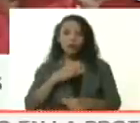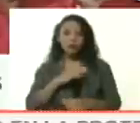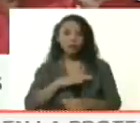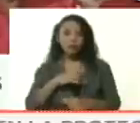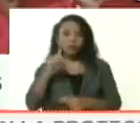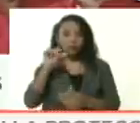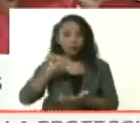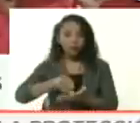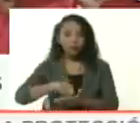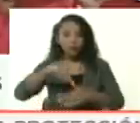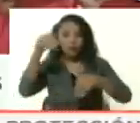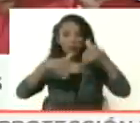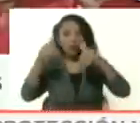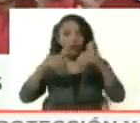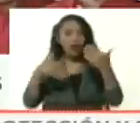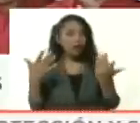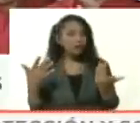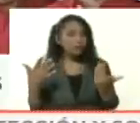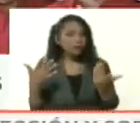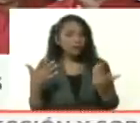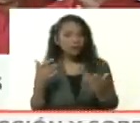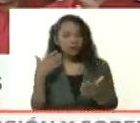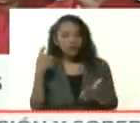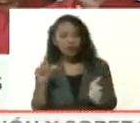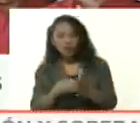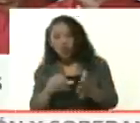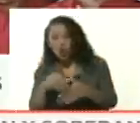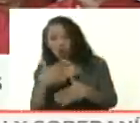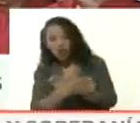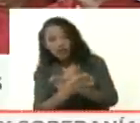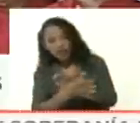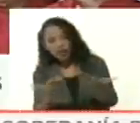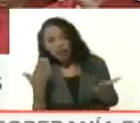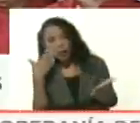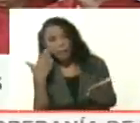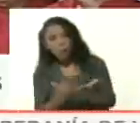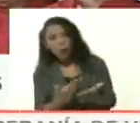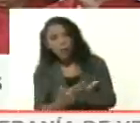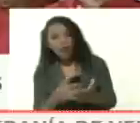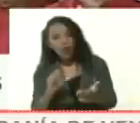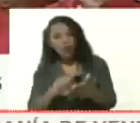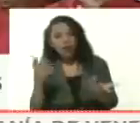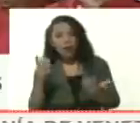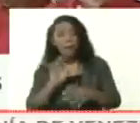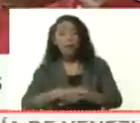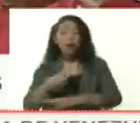¿Dónde están las pruebas? Una gran campaña, porque la derecha no cree en elecciones.